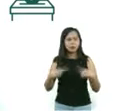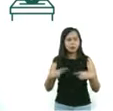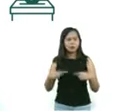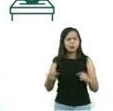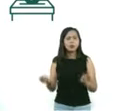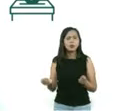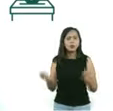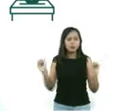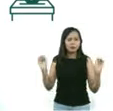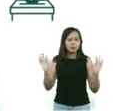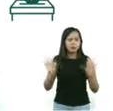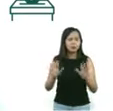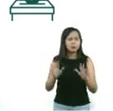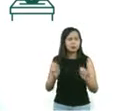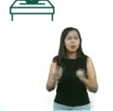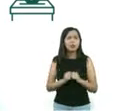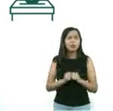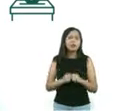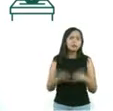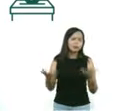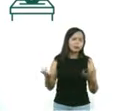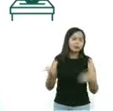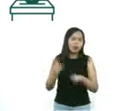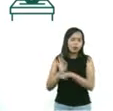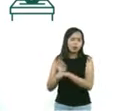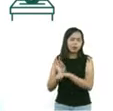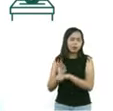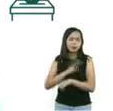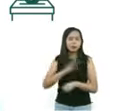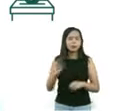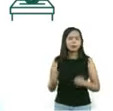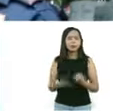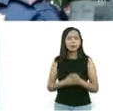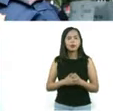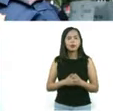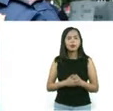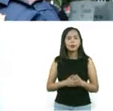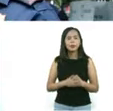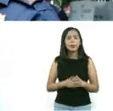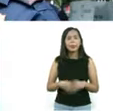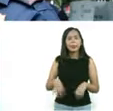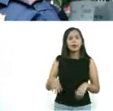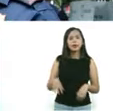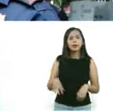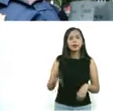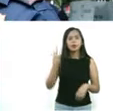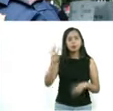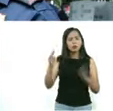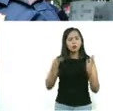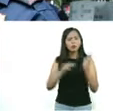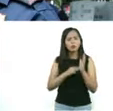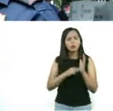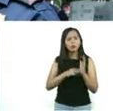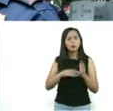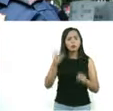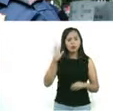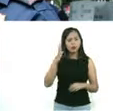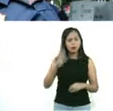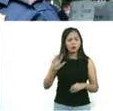a emitir su voto, se contará con personal en las 4.810 casillas electorales, donde